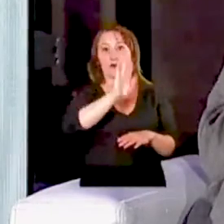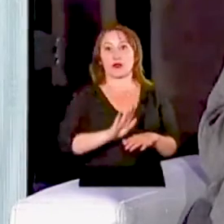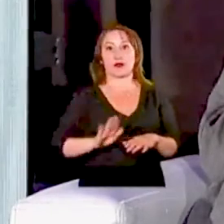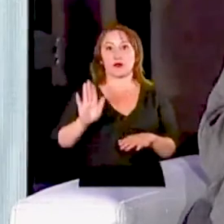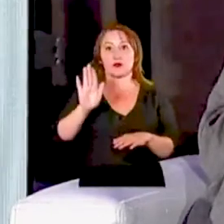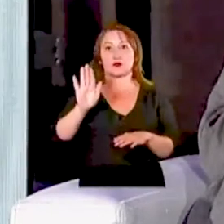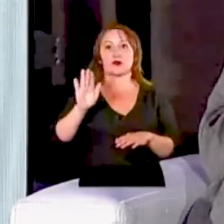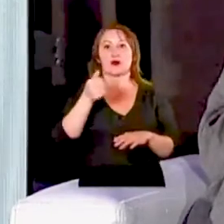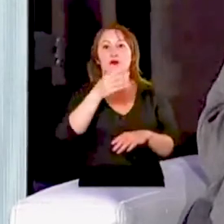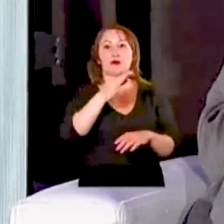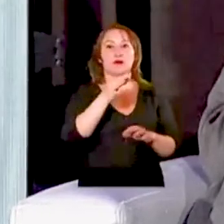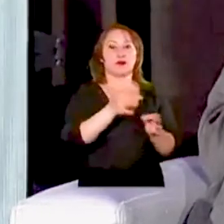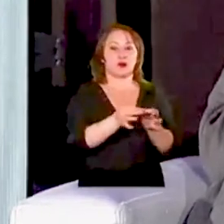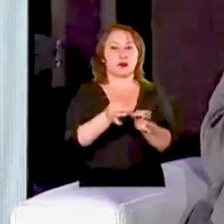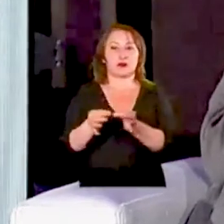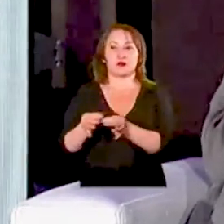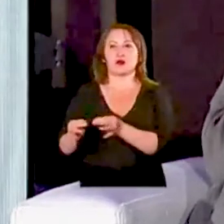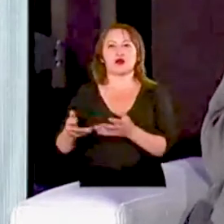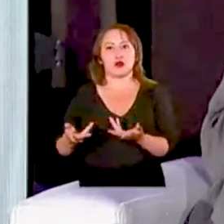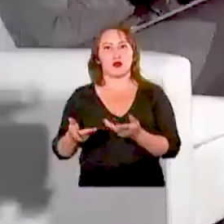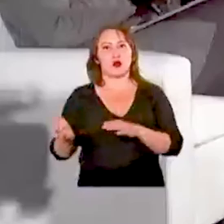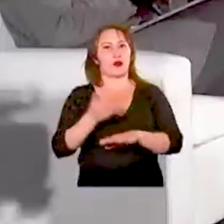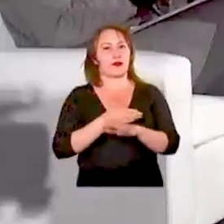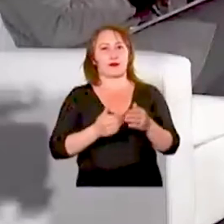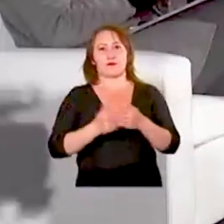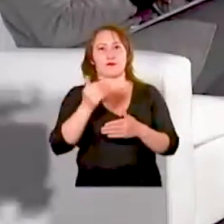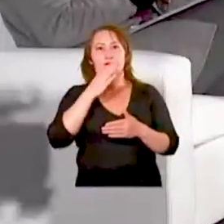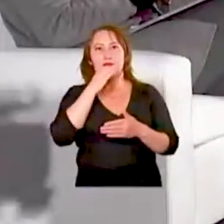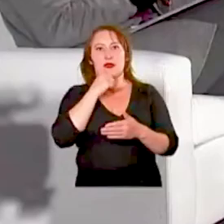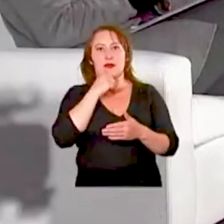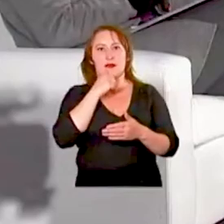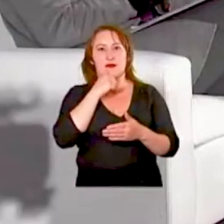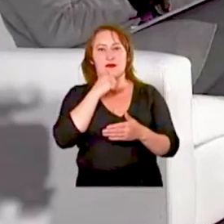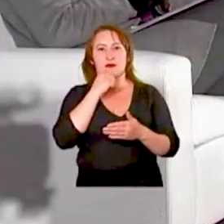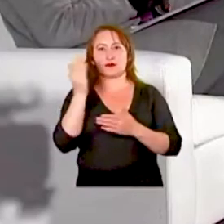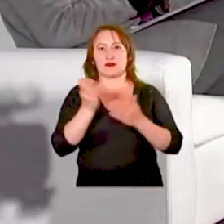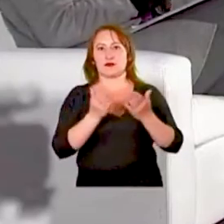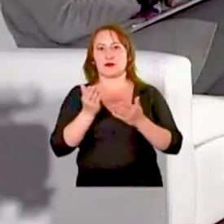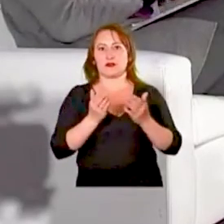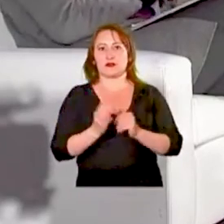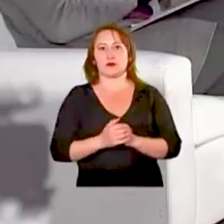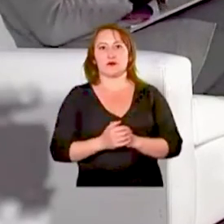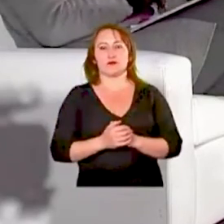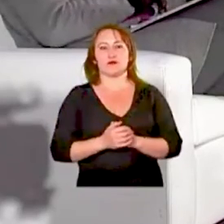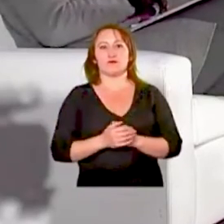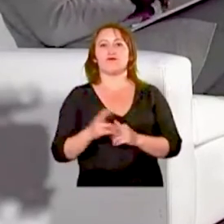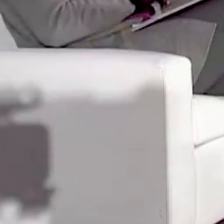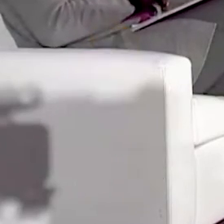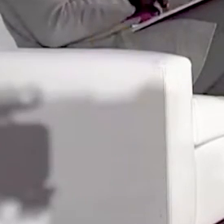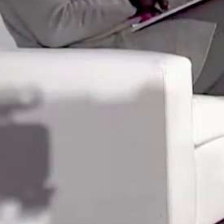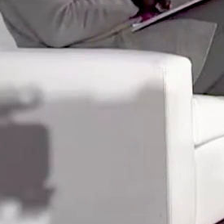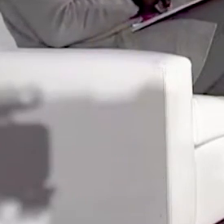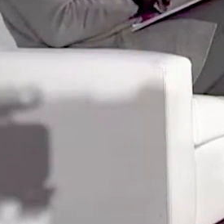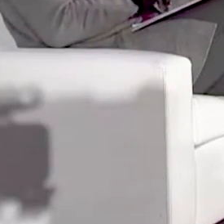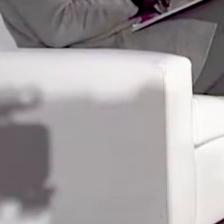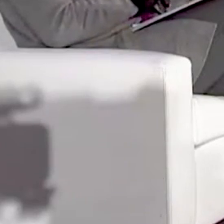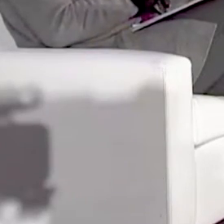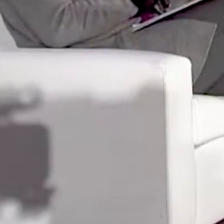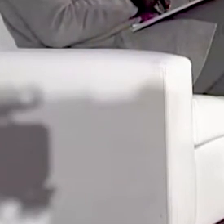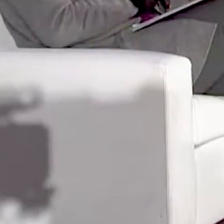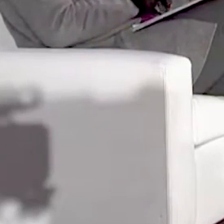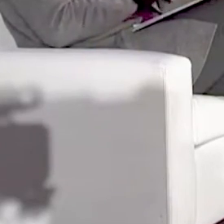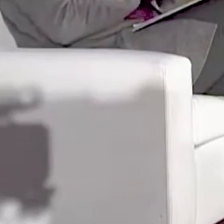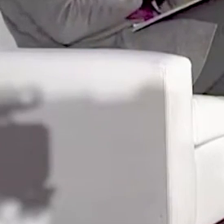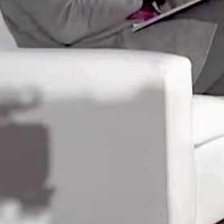departamentos y 14 municipios que no habían iniciado oportunamente la prestación del servicio. No nos quedamos allí. También durante esa